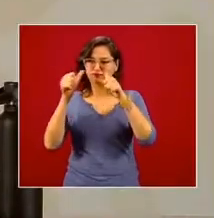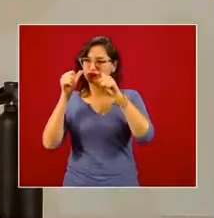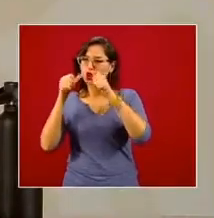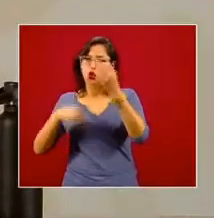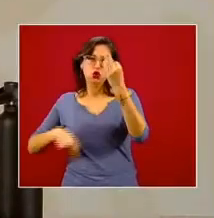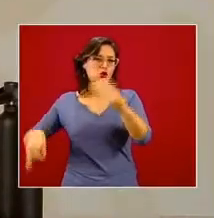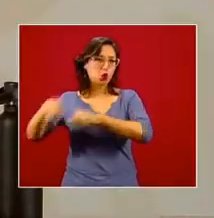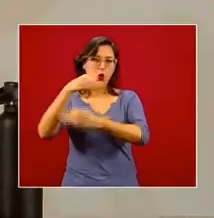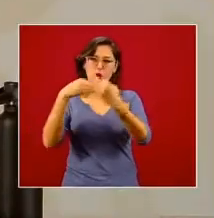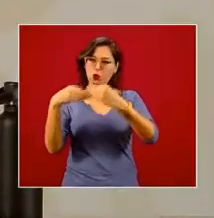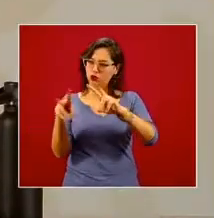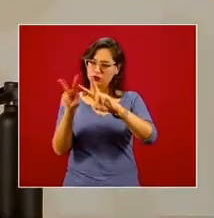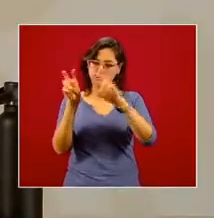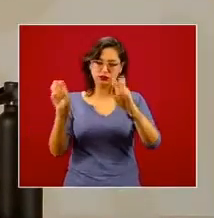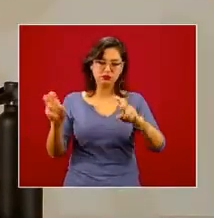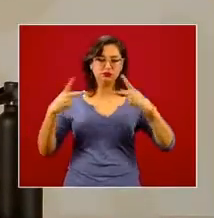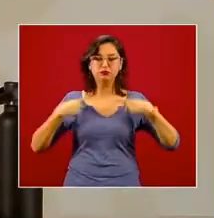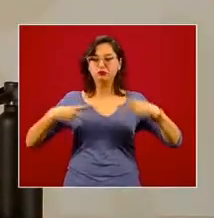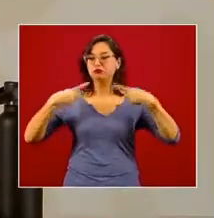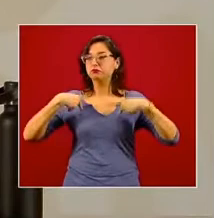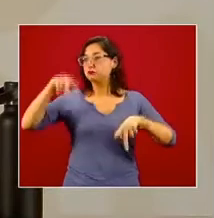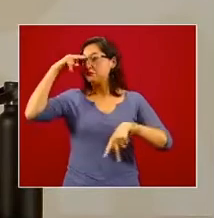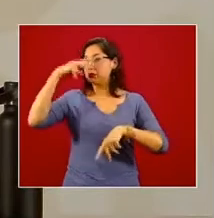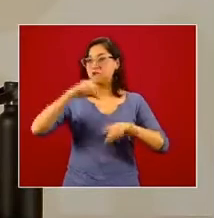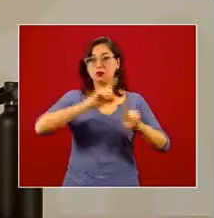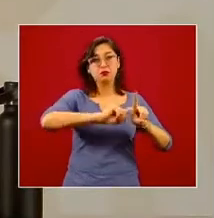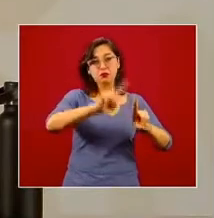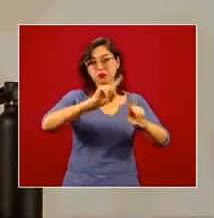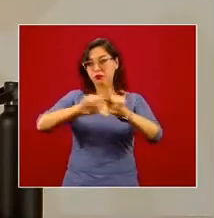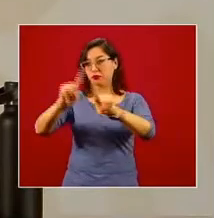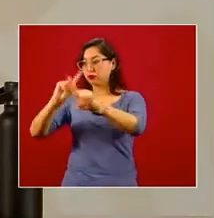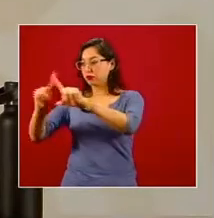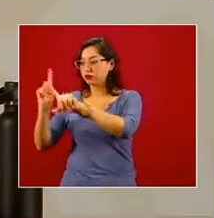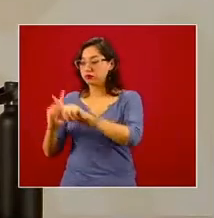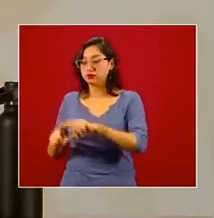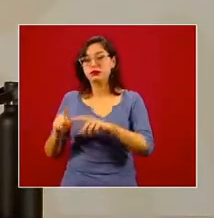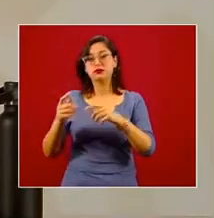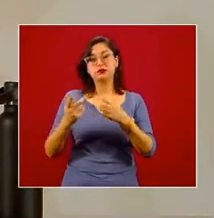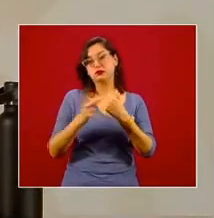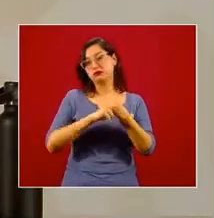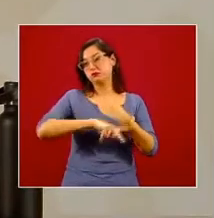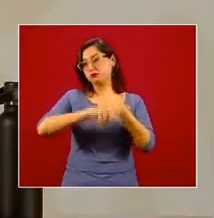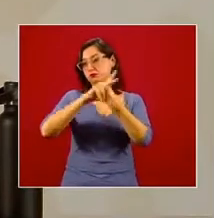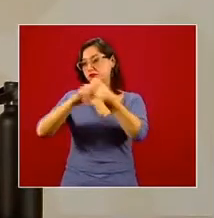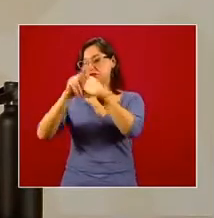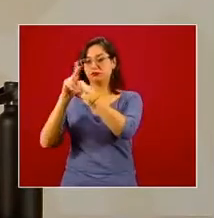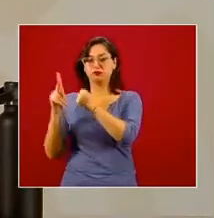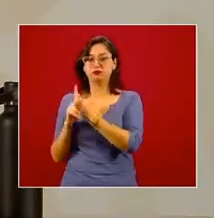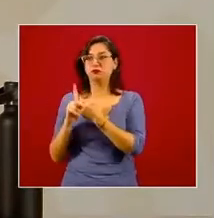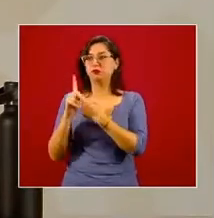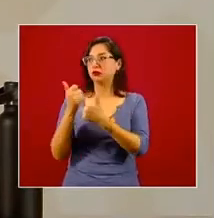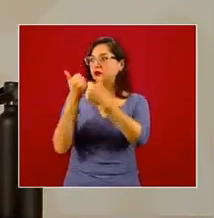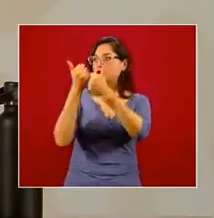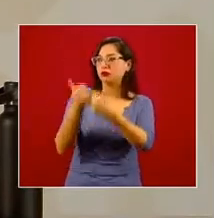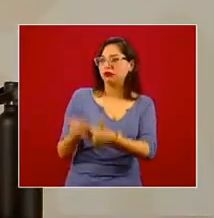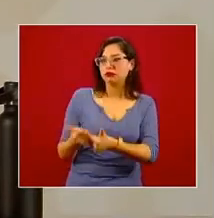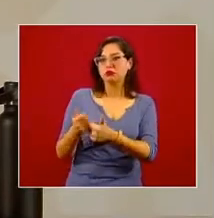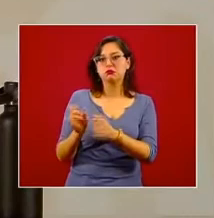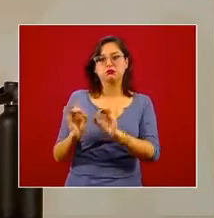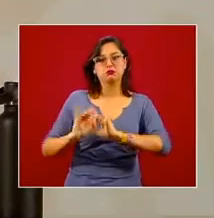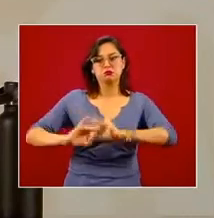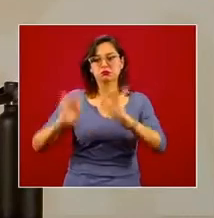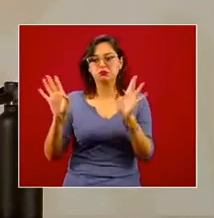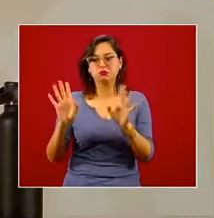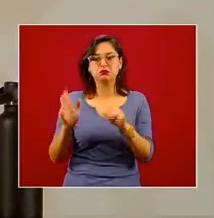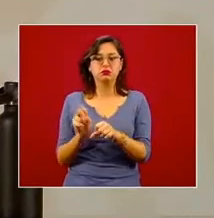las personas Yeah, Foreign mexicanas Affairs de las que Ministry tienen has conocimiento que se paid encuentran special varadas por cualquier attention to all circunstancia. Esto Mexicans también they